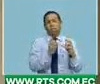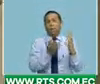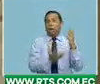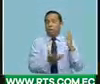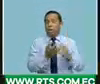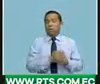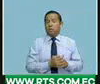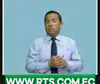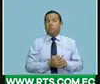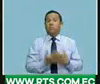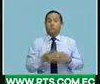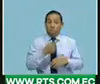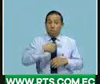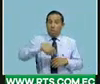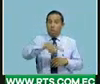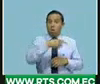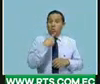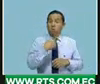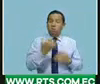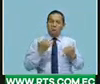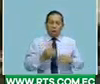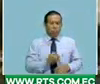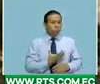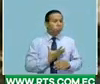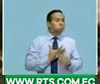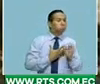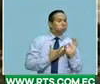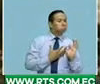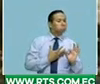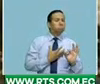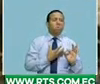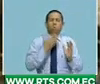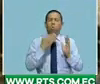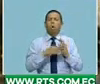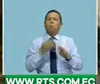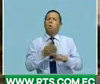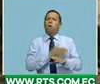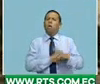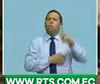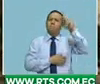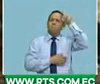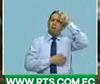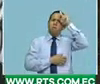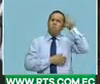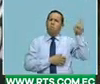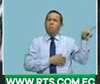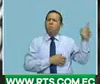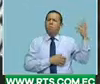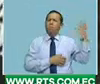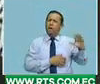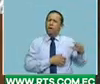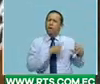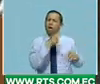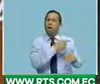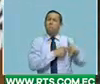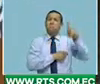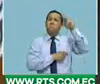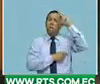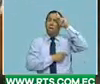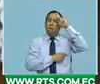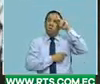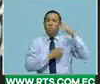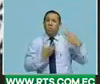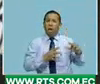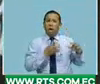productores, quienes aseguran que el ingreso de sandía desde Perú hace que el mercado tenga bajas. Estamos hablando de que la sandía está con tabla